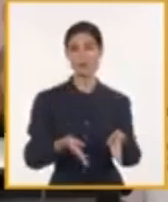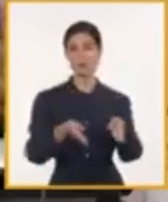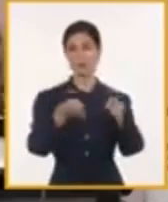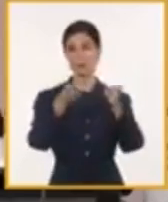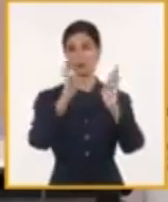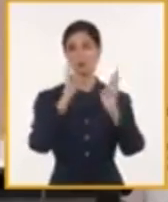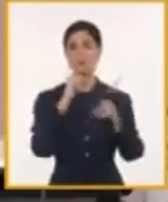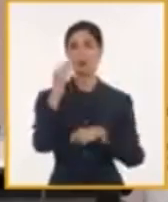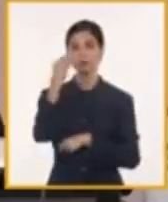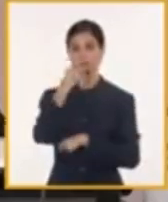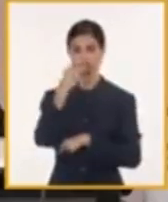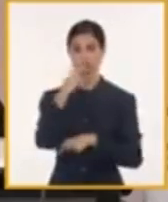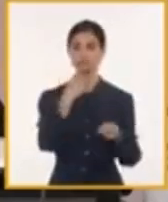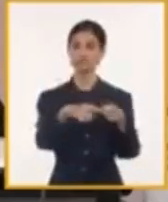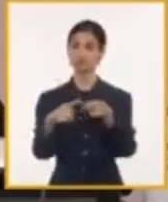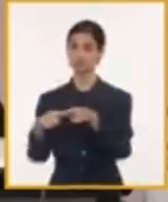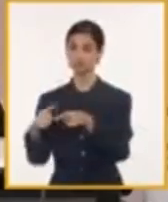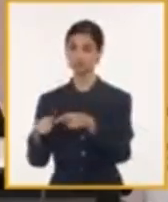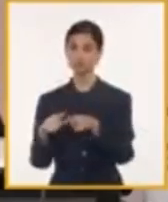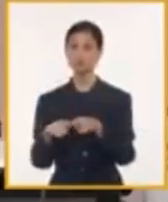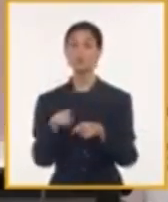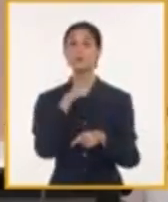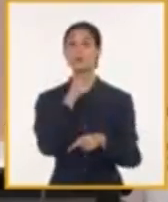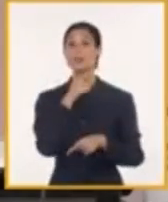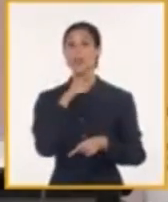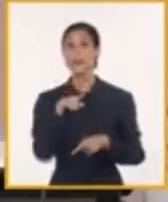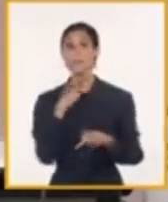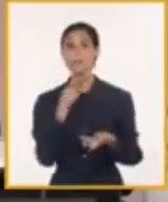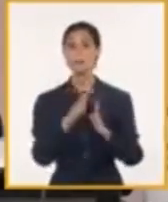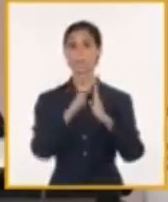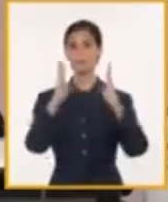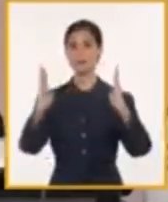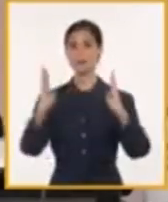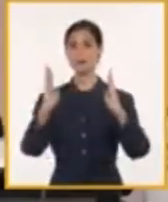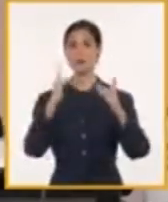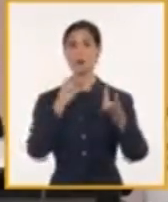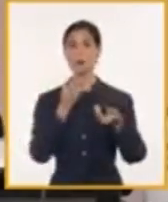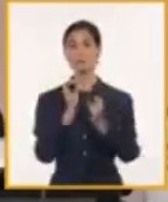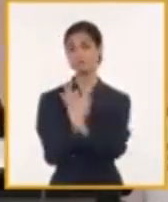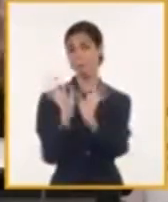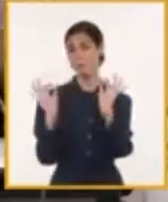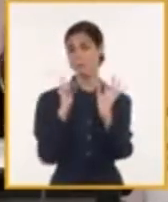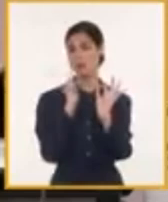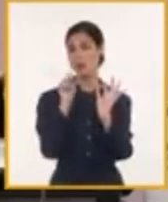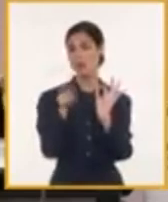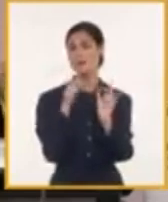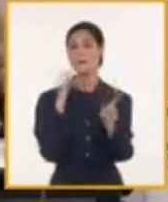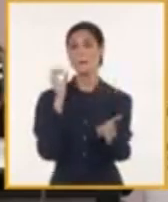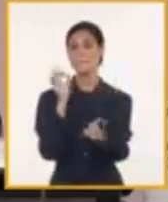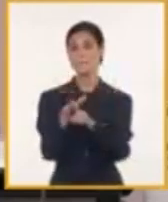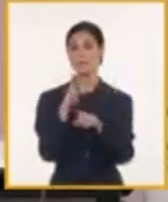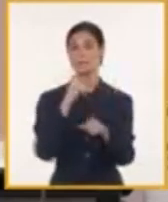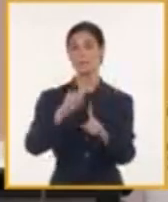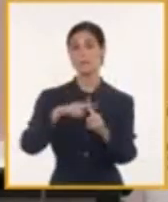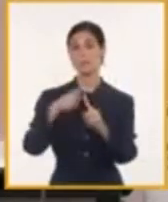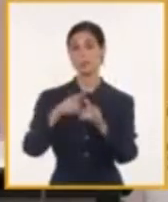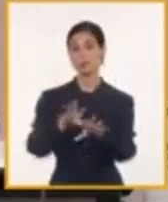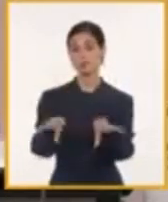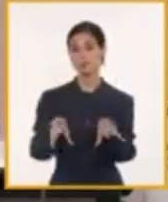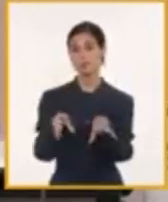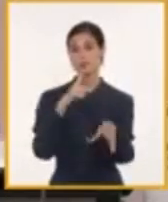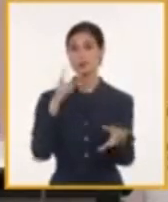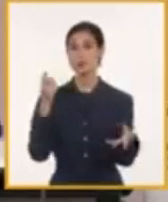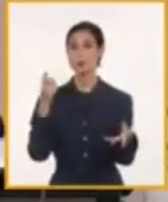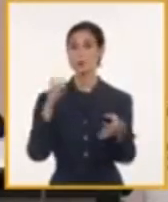ha tenido desde el inicio del periodo especial, y en cuya complejidad primero